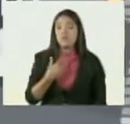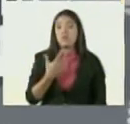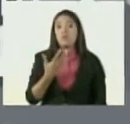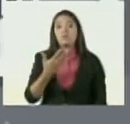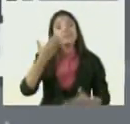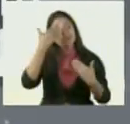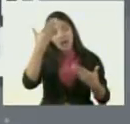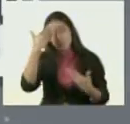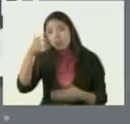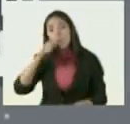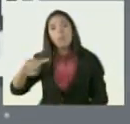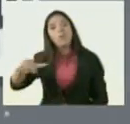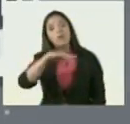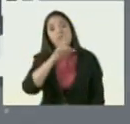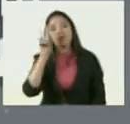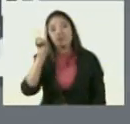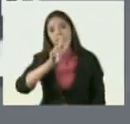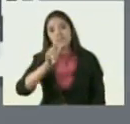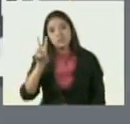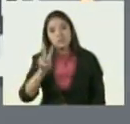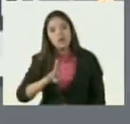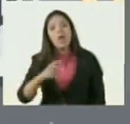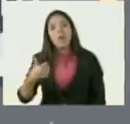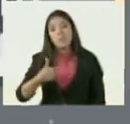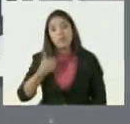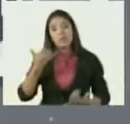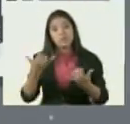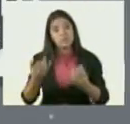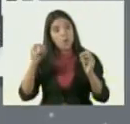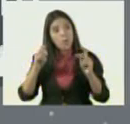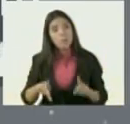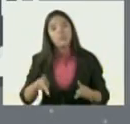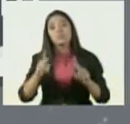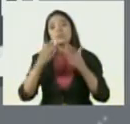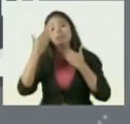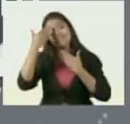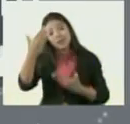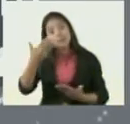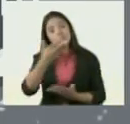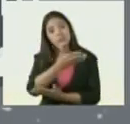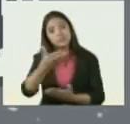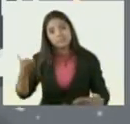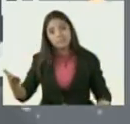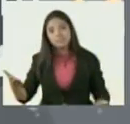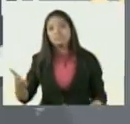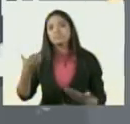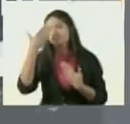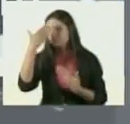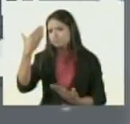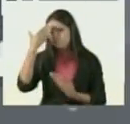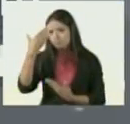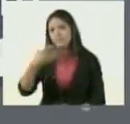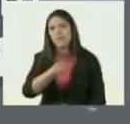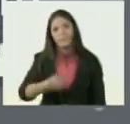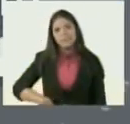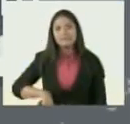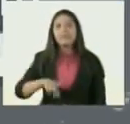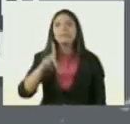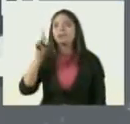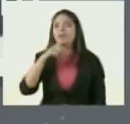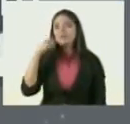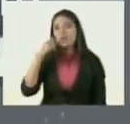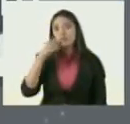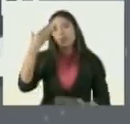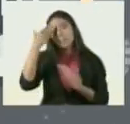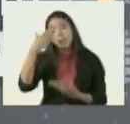saludos a todo el pueblo de Venezuela. Aprovecho la oportunidad para transmitirle mis saludos, los saludos del presidente Putin al